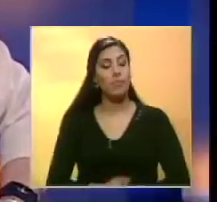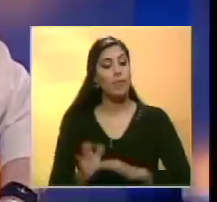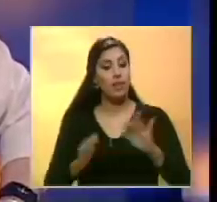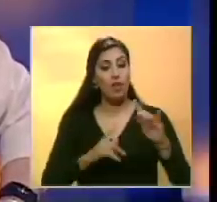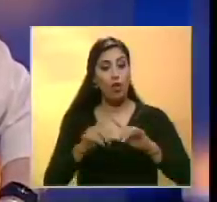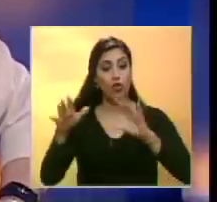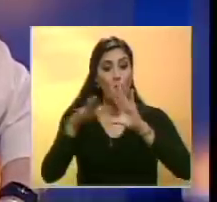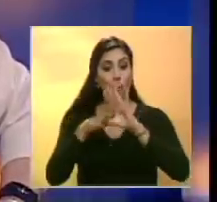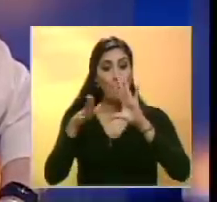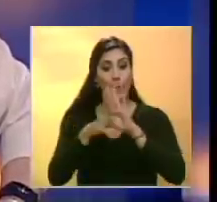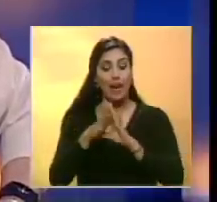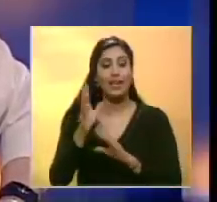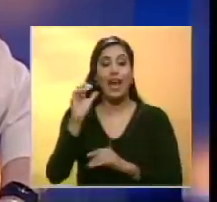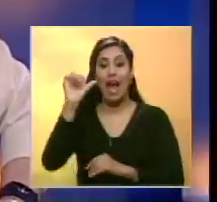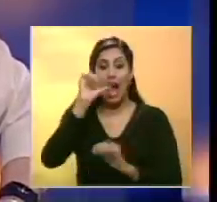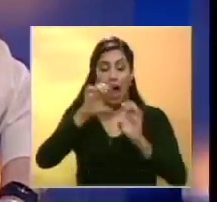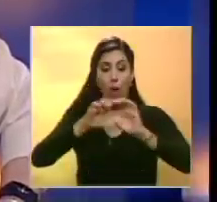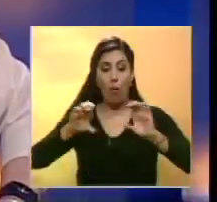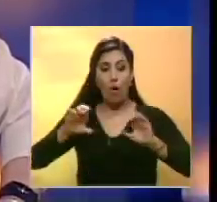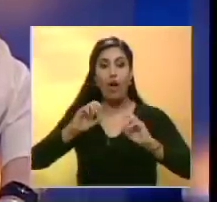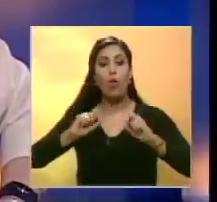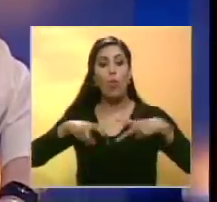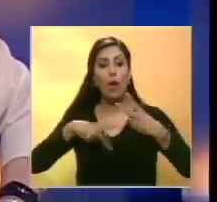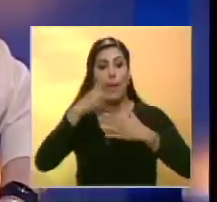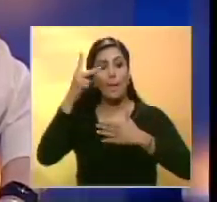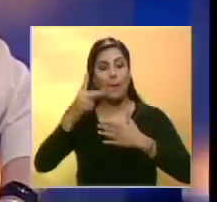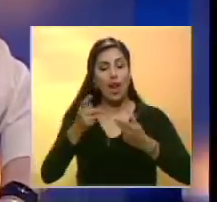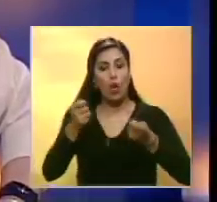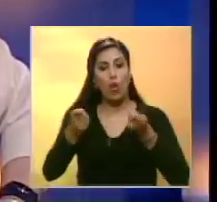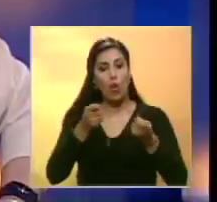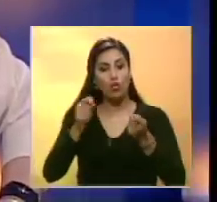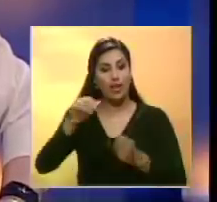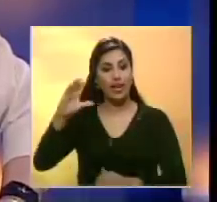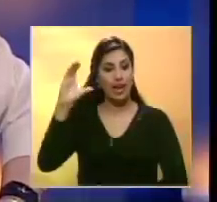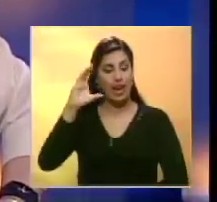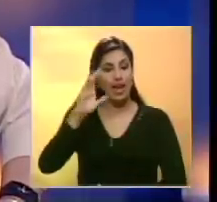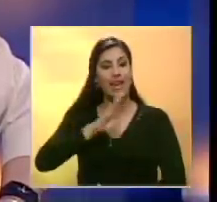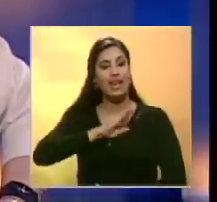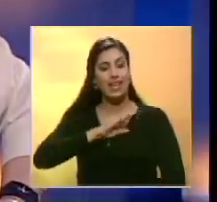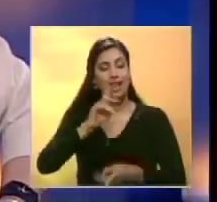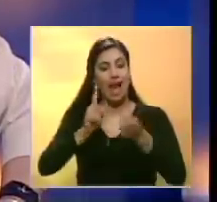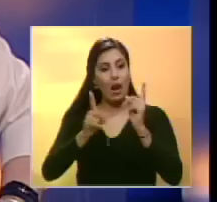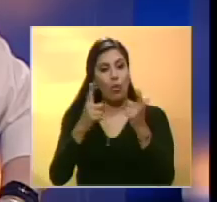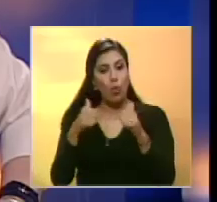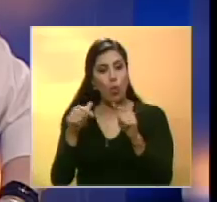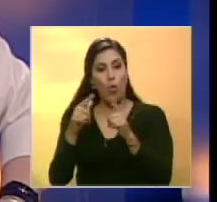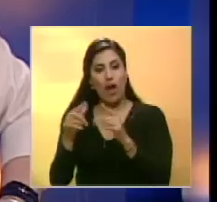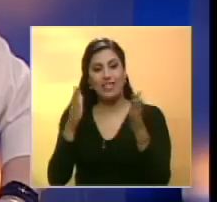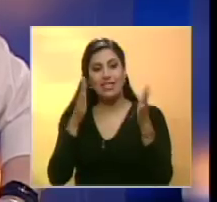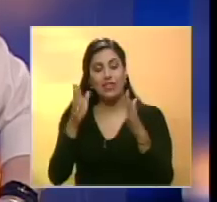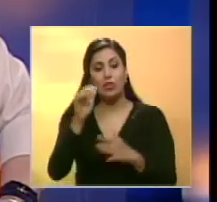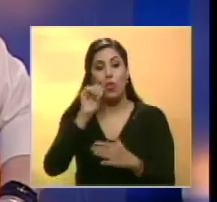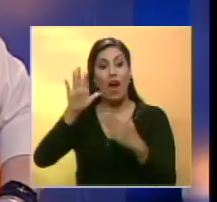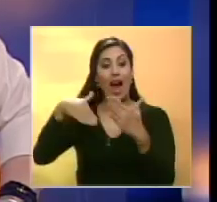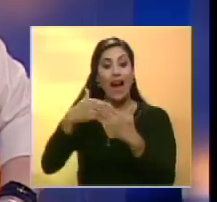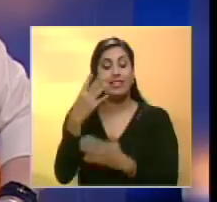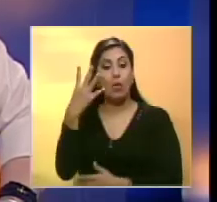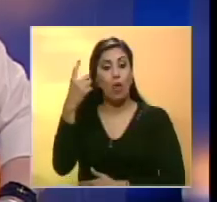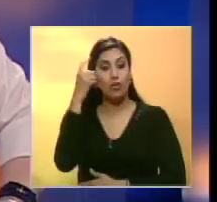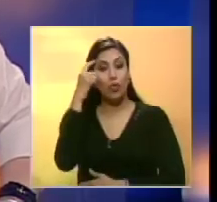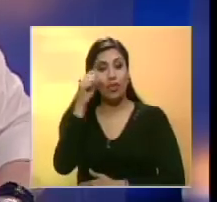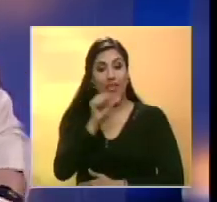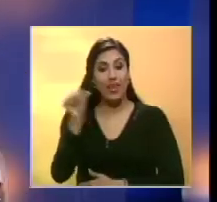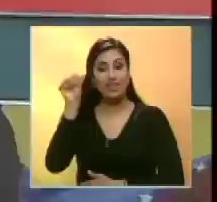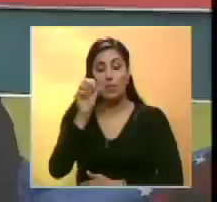Desde este martes, Hidrocapital implementó un nuevo plan de racionamiento en Caracas que dejará algunas zonas sin el servicio de agua hasta por 4 días a